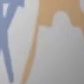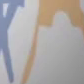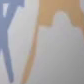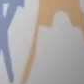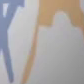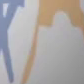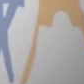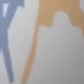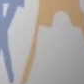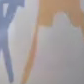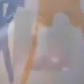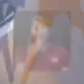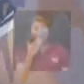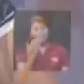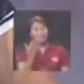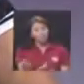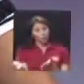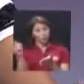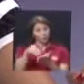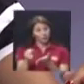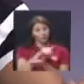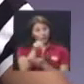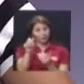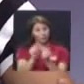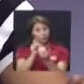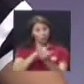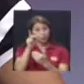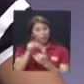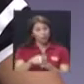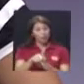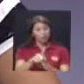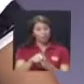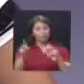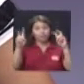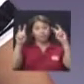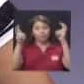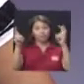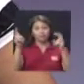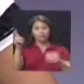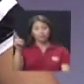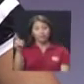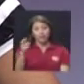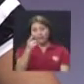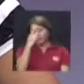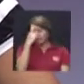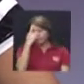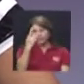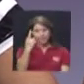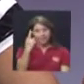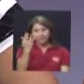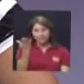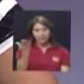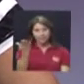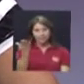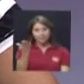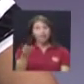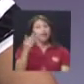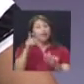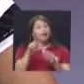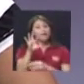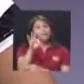gracias por estar una vez más con irreverencias la fertilización in vitro se encuentra todavía